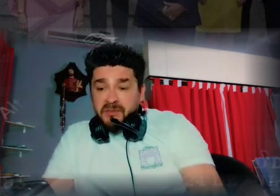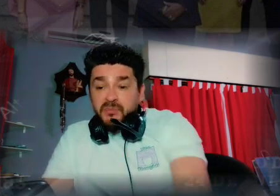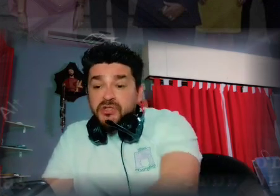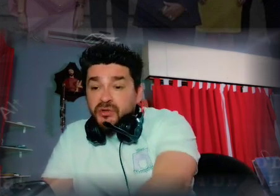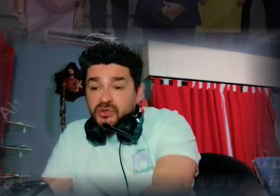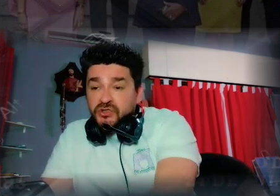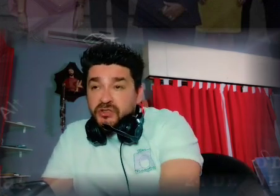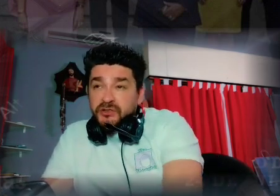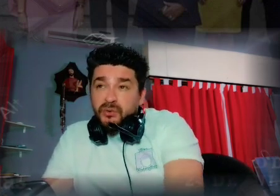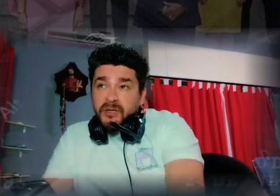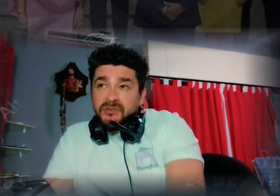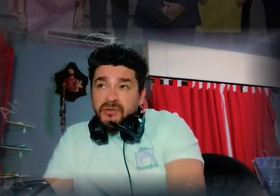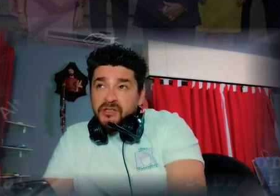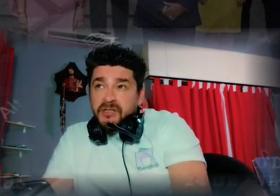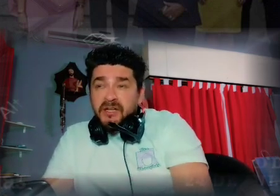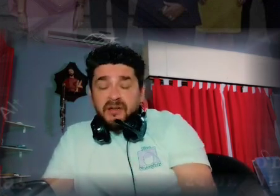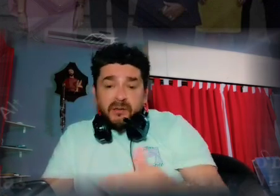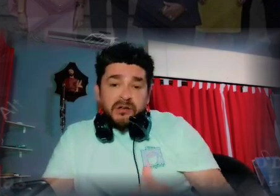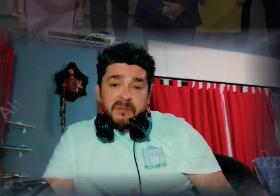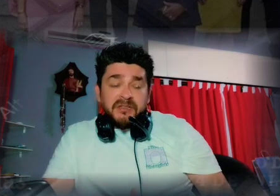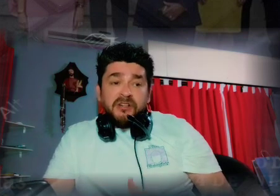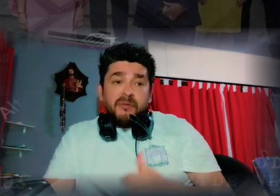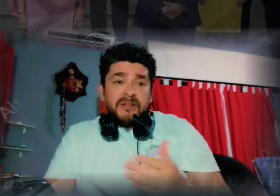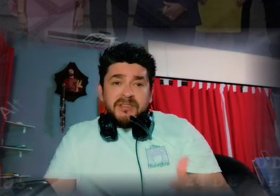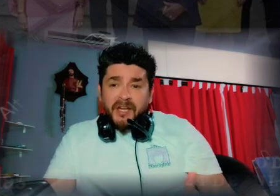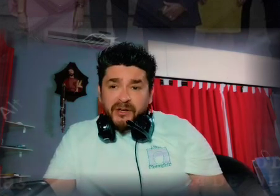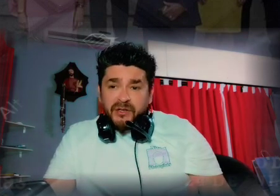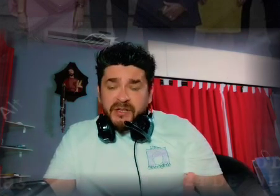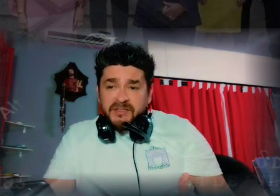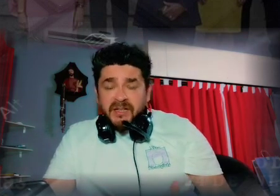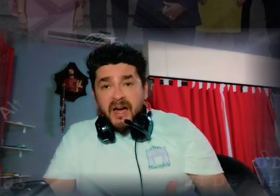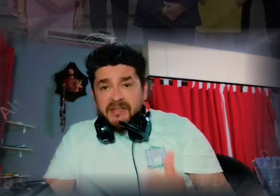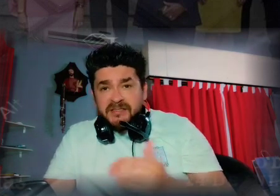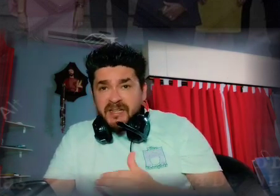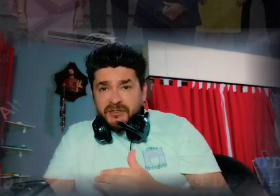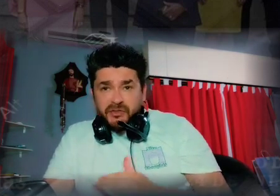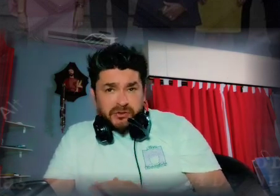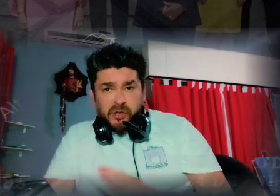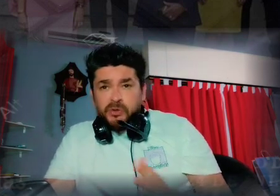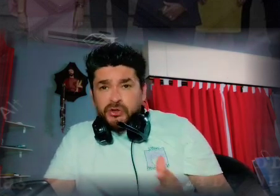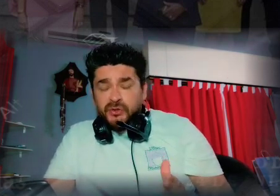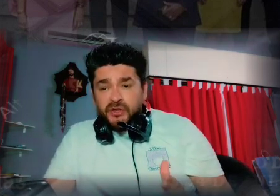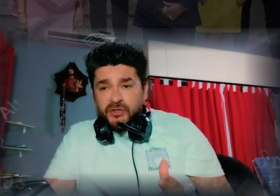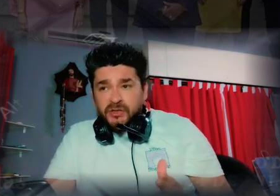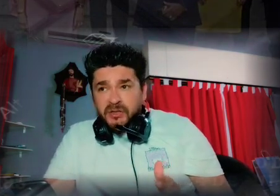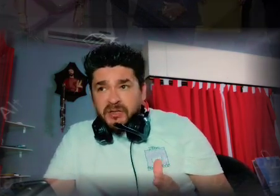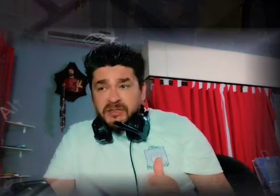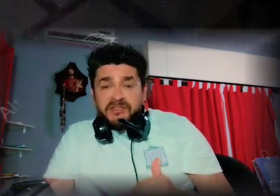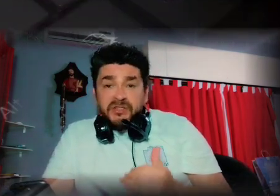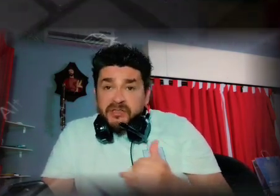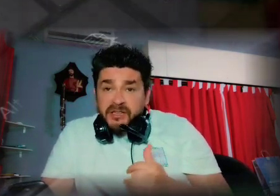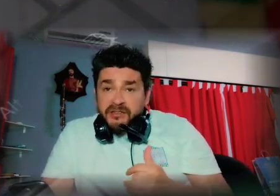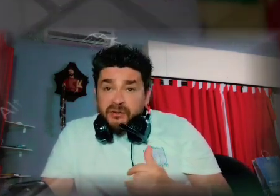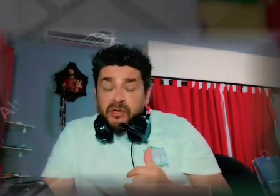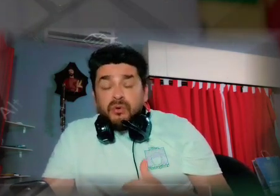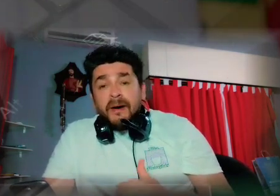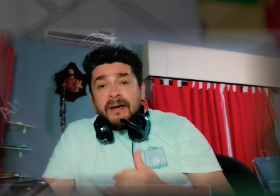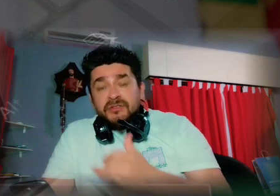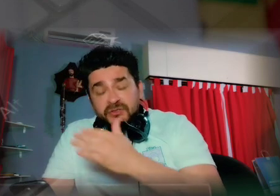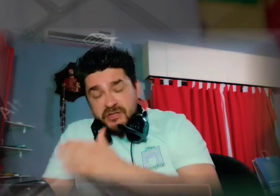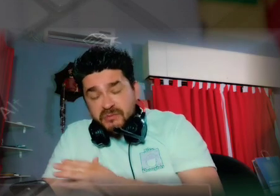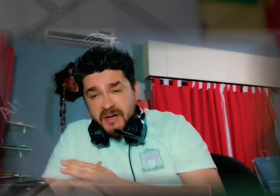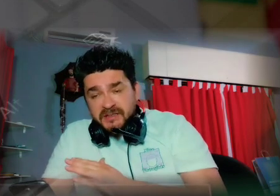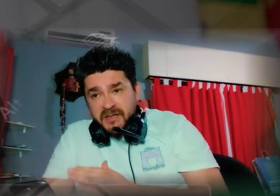orgulloso. Sí, muy orgulloso de estos 41 años que obviamente cometí errores, aciertos, como todos, ¿no? Y si Dios quiere, tengo